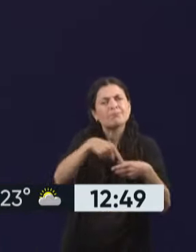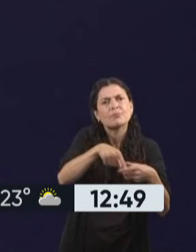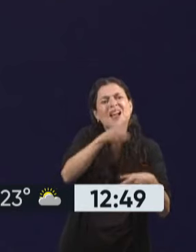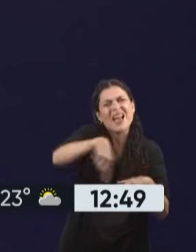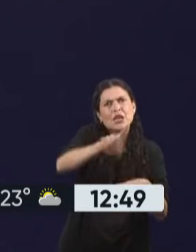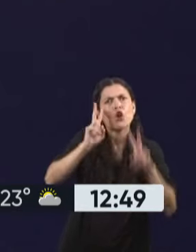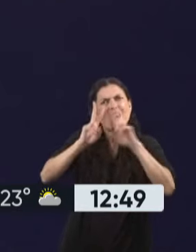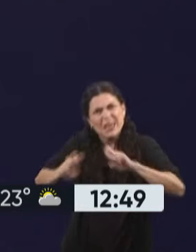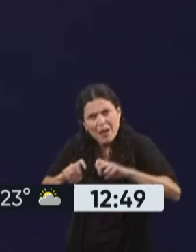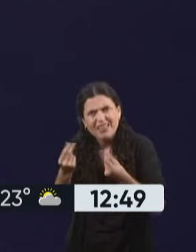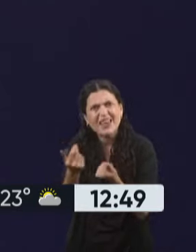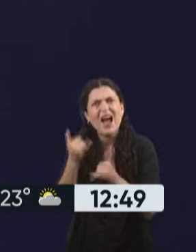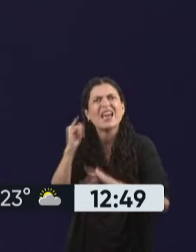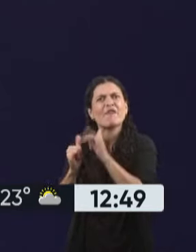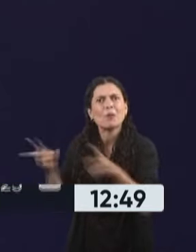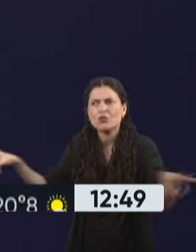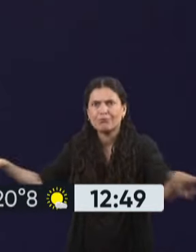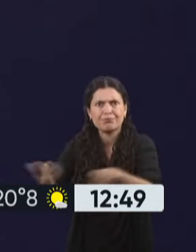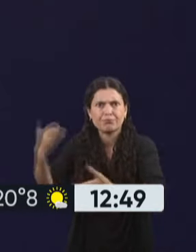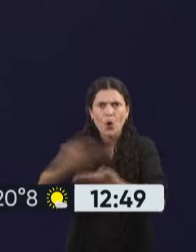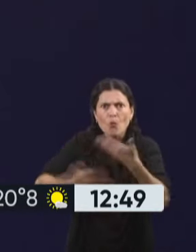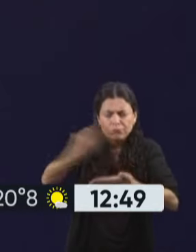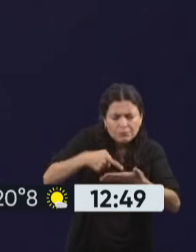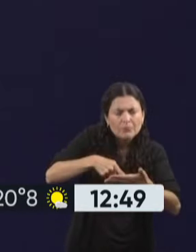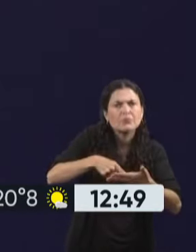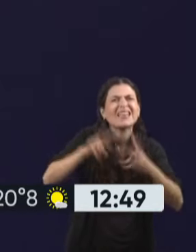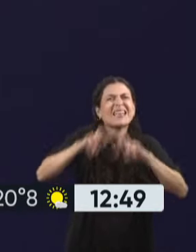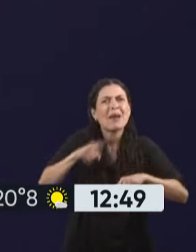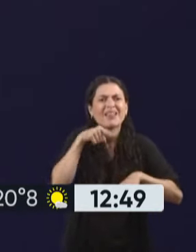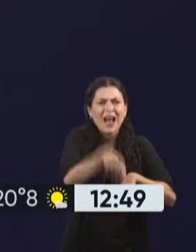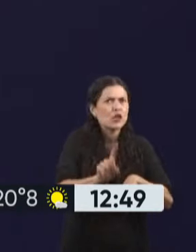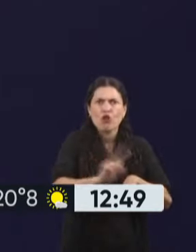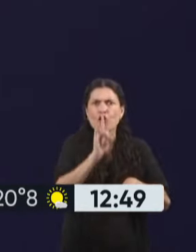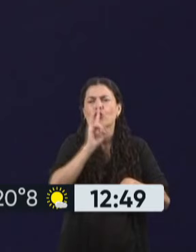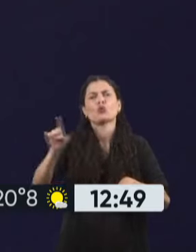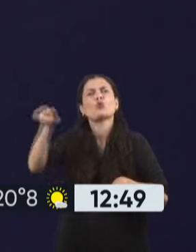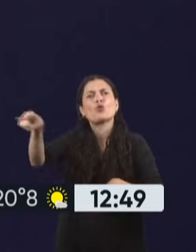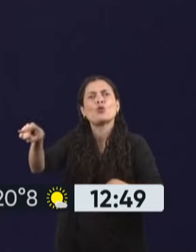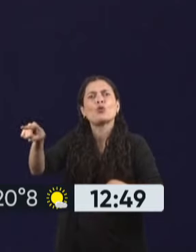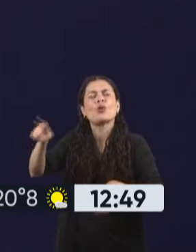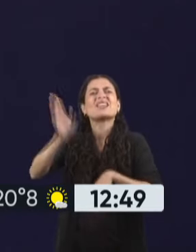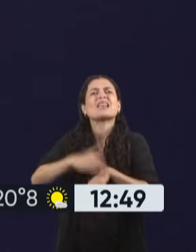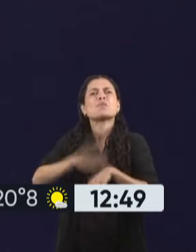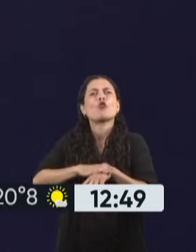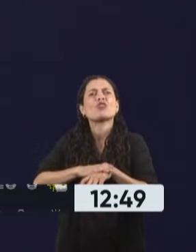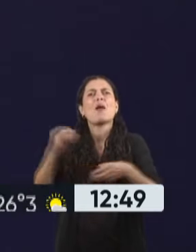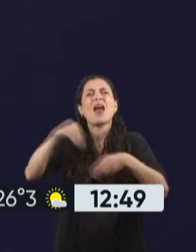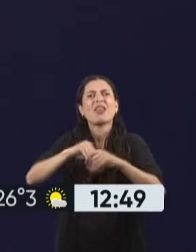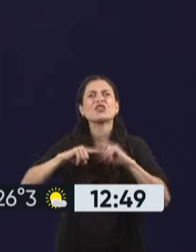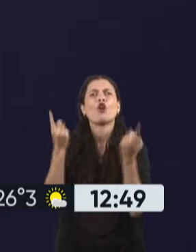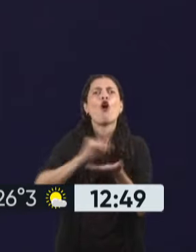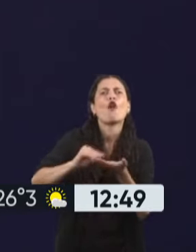información y presentarla ante la justicia, no va a investigar. Quien en tal caso investiga a los funcionarios es la Oficina Anticorrupción, y quien en tal caso